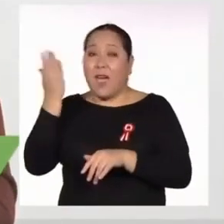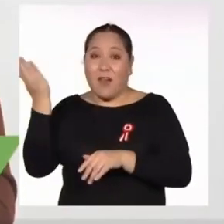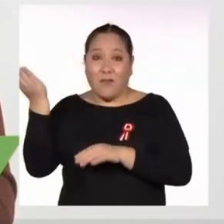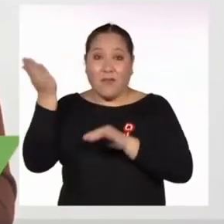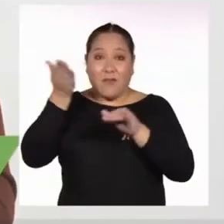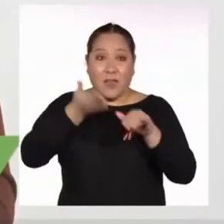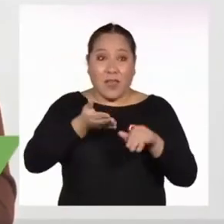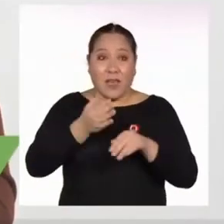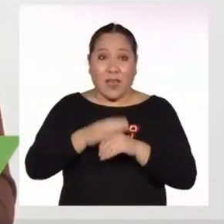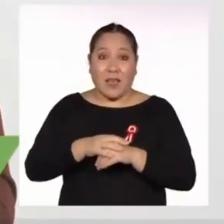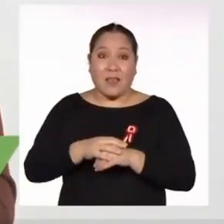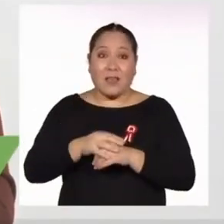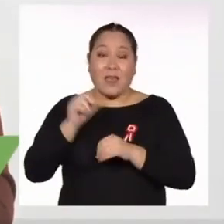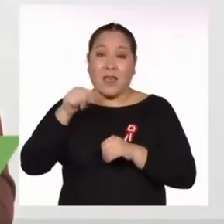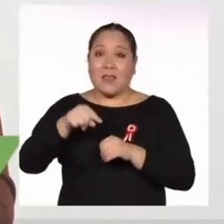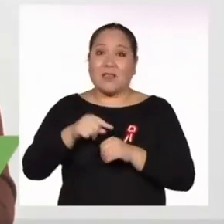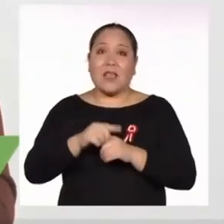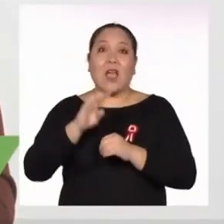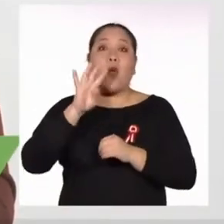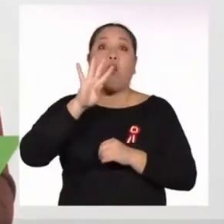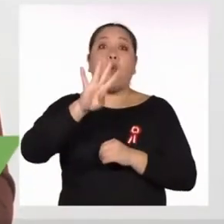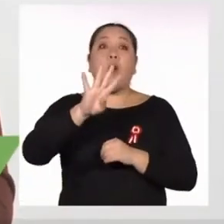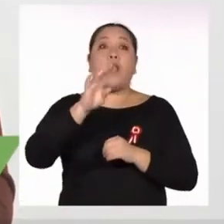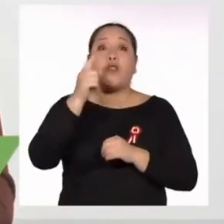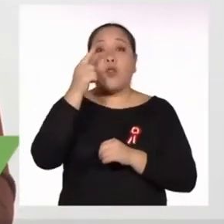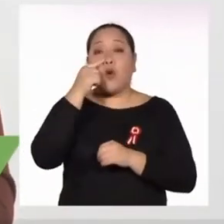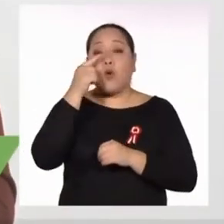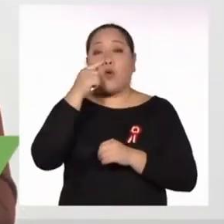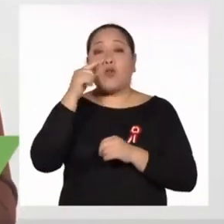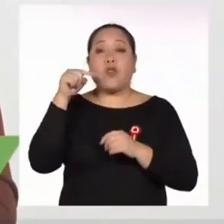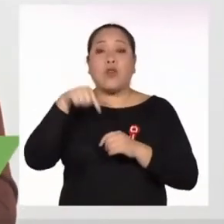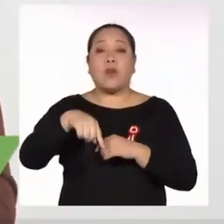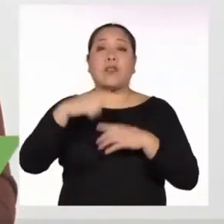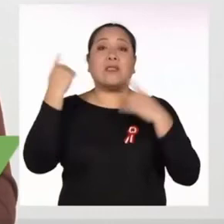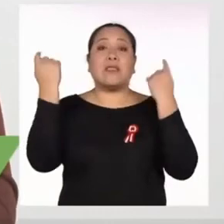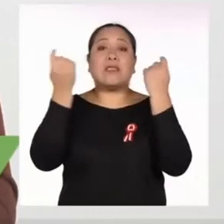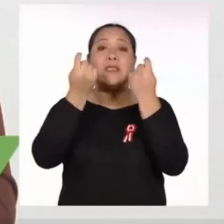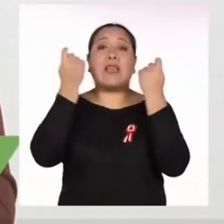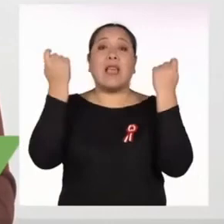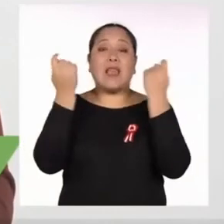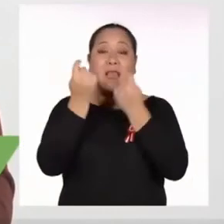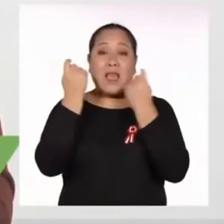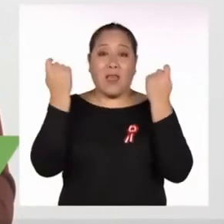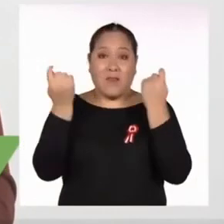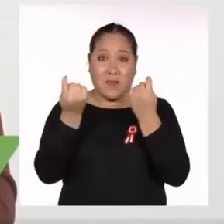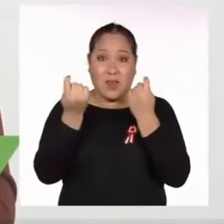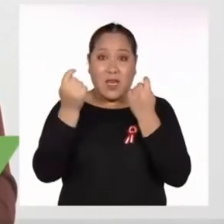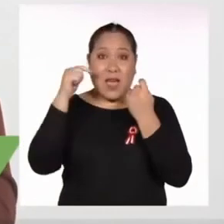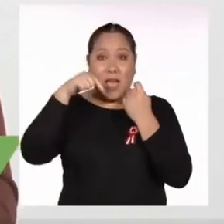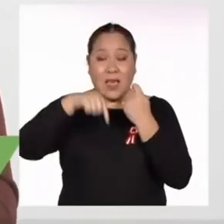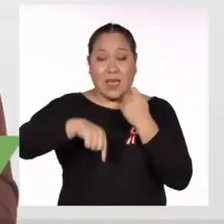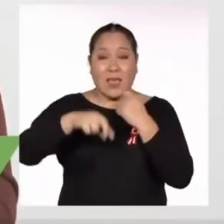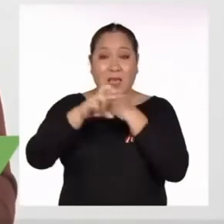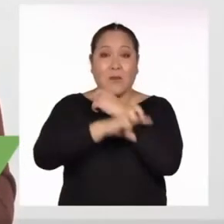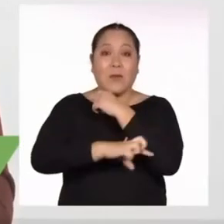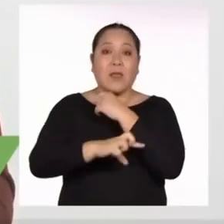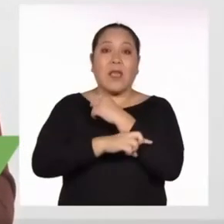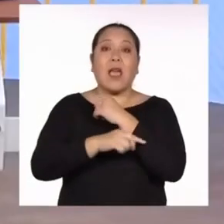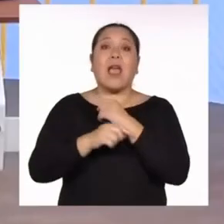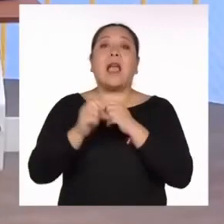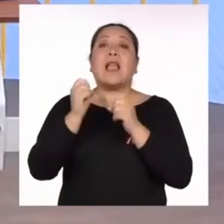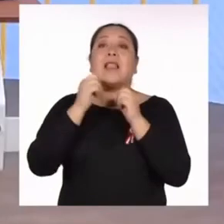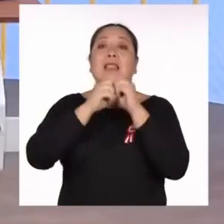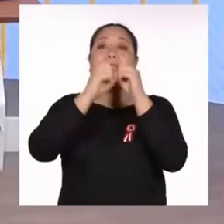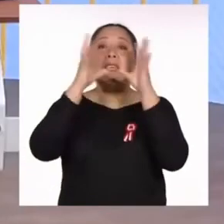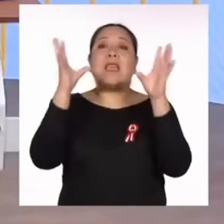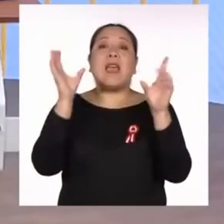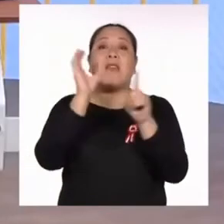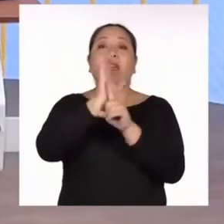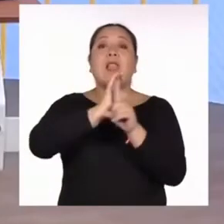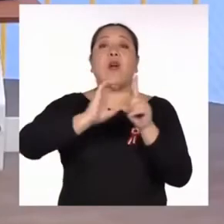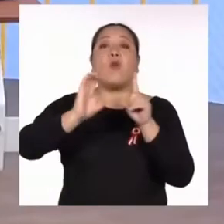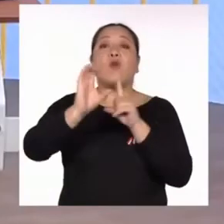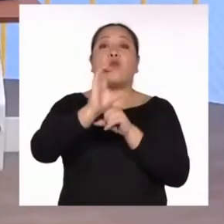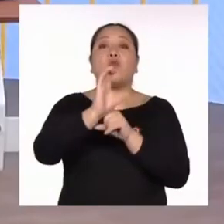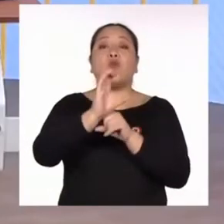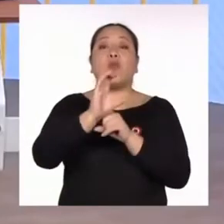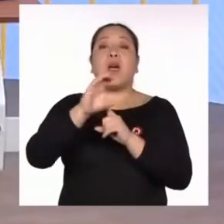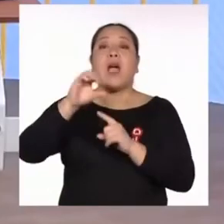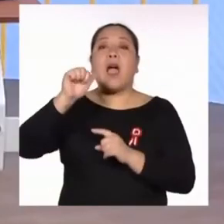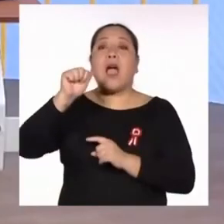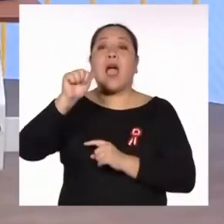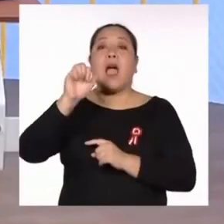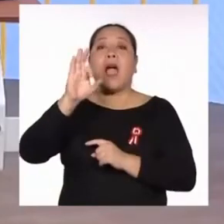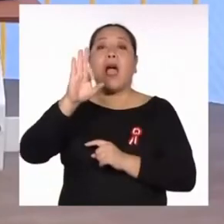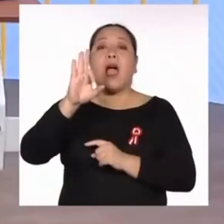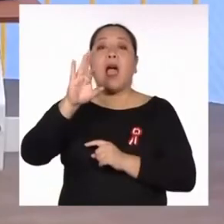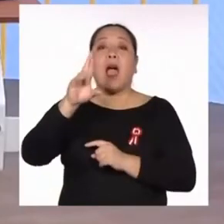4 de junio se celebra en nuestro país el día de la cultura afroperuana es verdad es